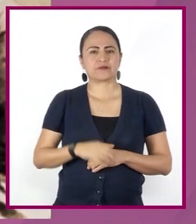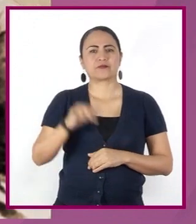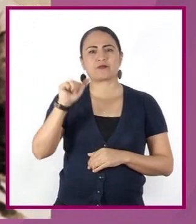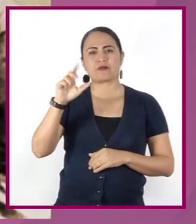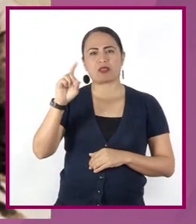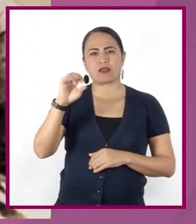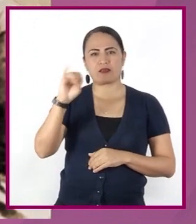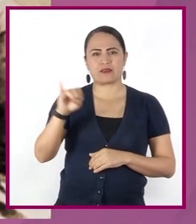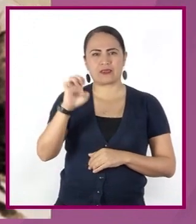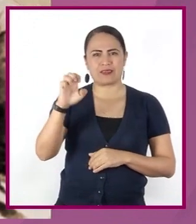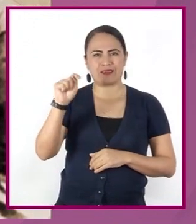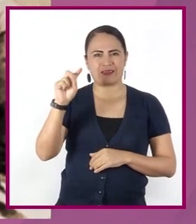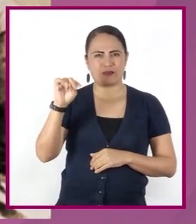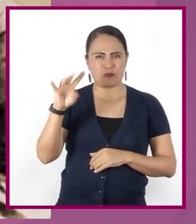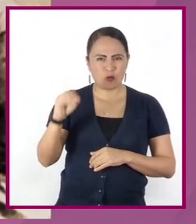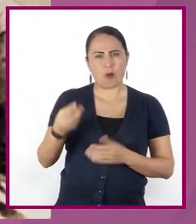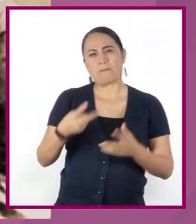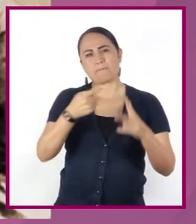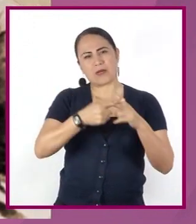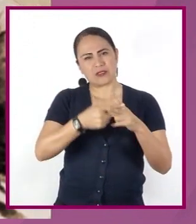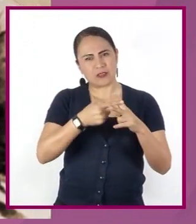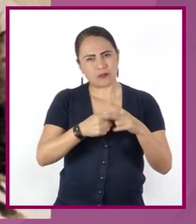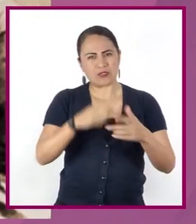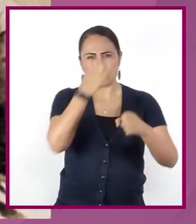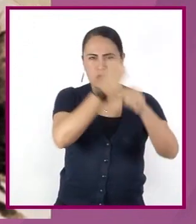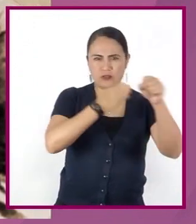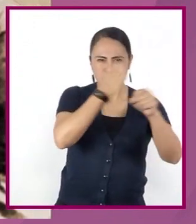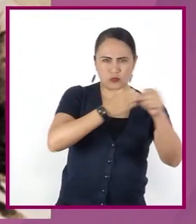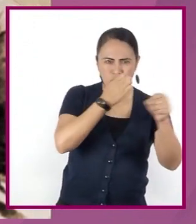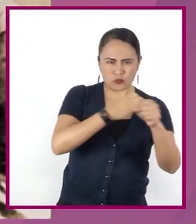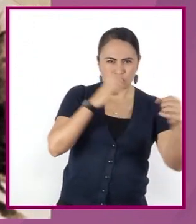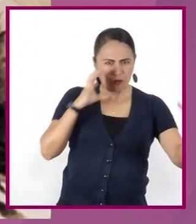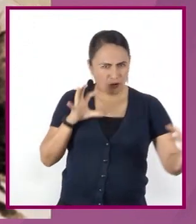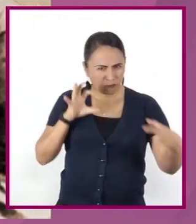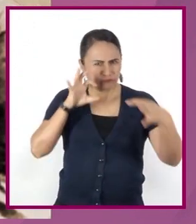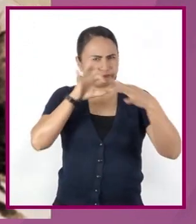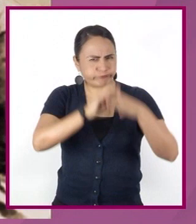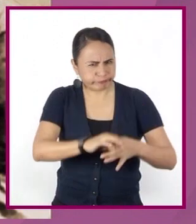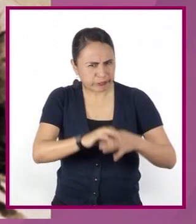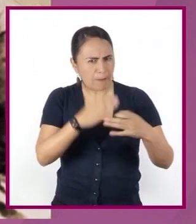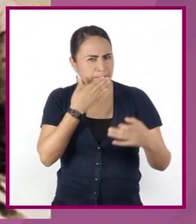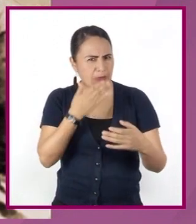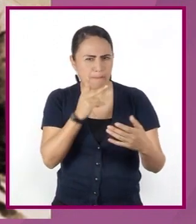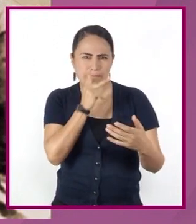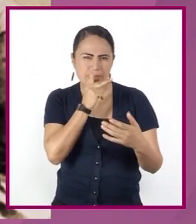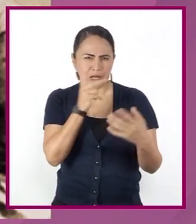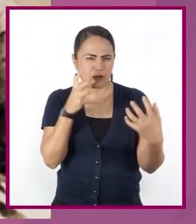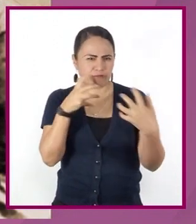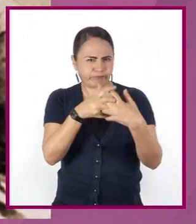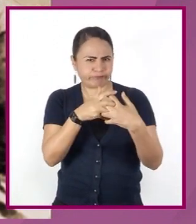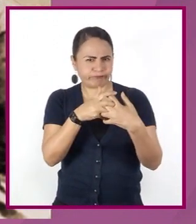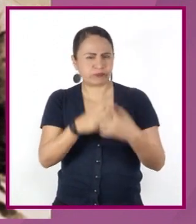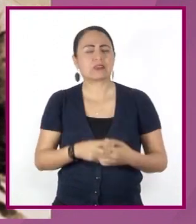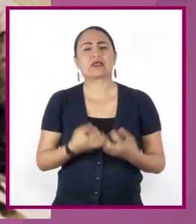ser matemático, geométrico, escultórico. Debe encajar exactamente en la frase, tan exactamente que no